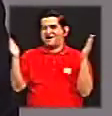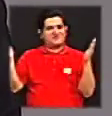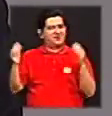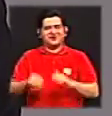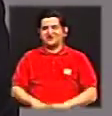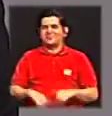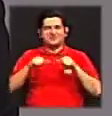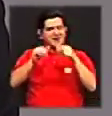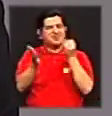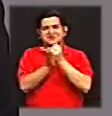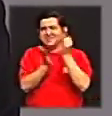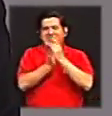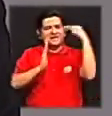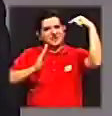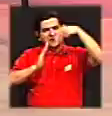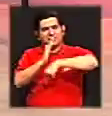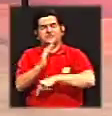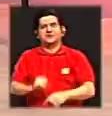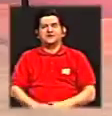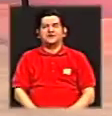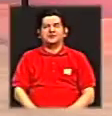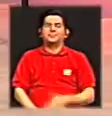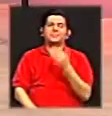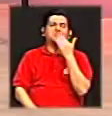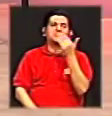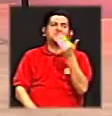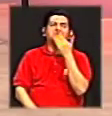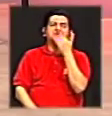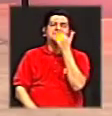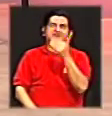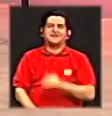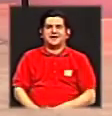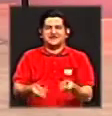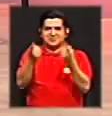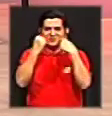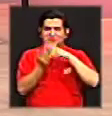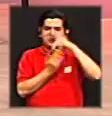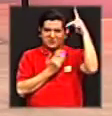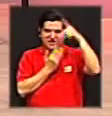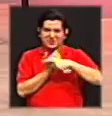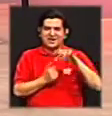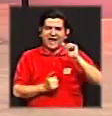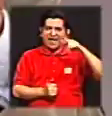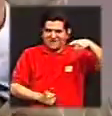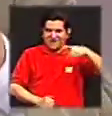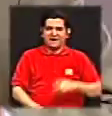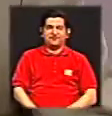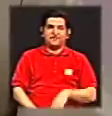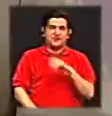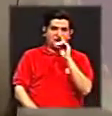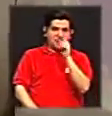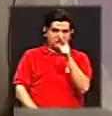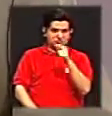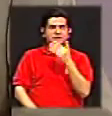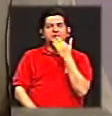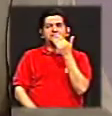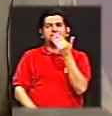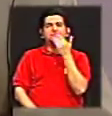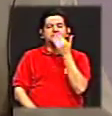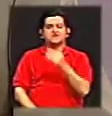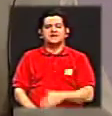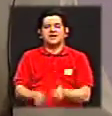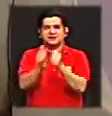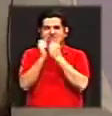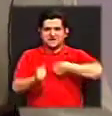para uh-huh. investigar con mayor profundidad. Uh-huh. Le agradezco muchísimo su presencia en nuestro programa, Adrián, y a ustedes les agradecemos